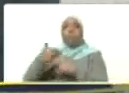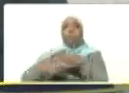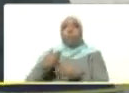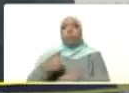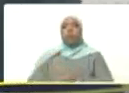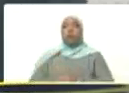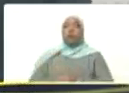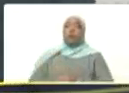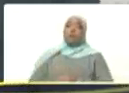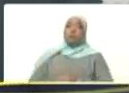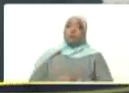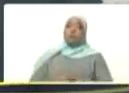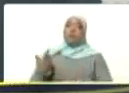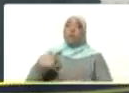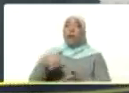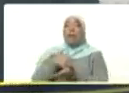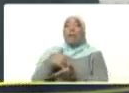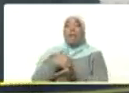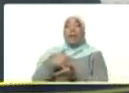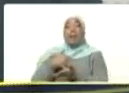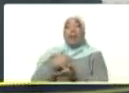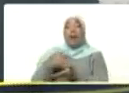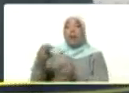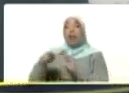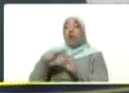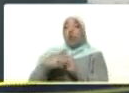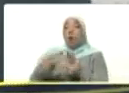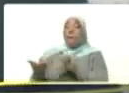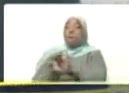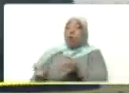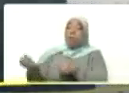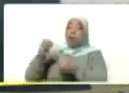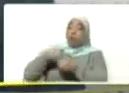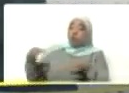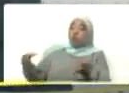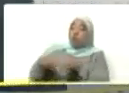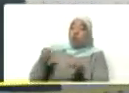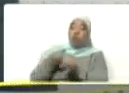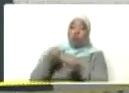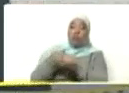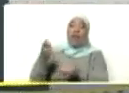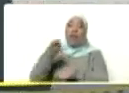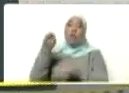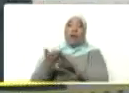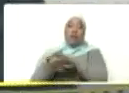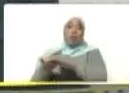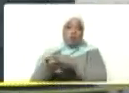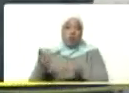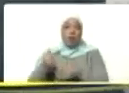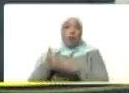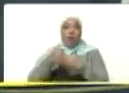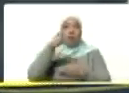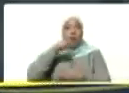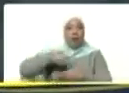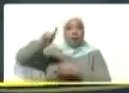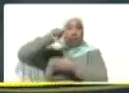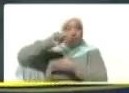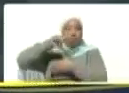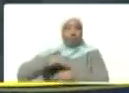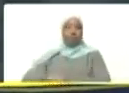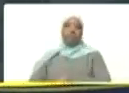and limitations. Sus debilidades y limitaciones. The trade in goods and services between the member states of ALBA